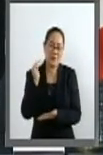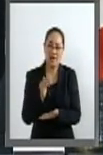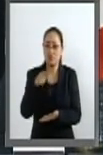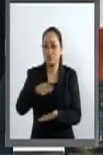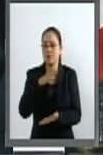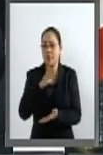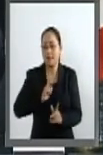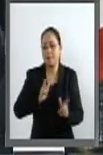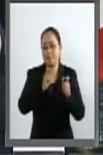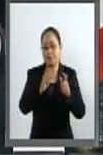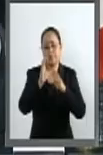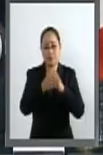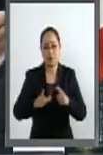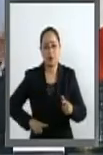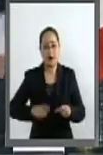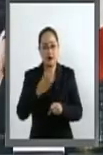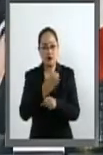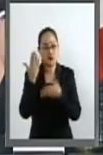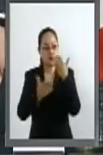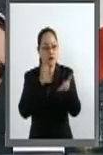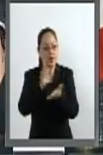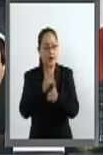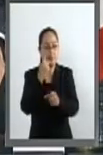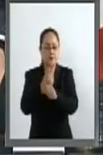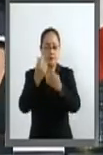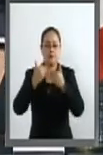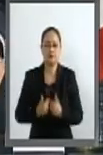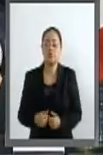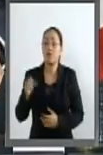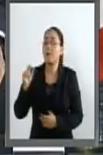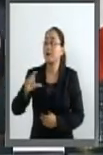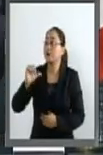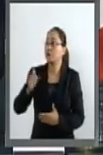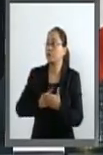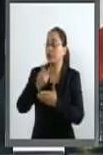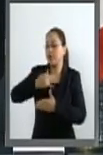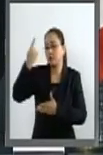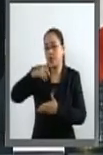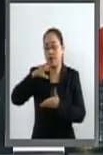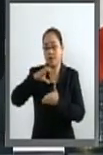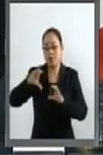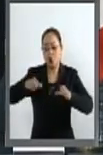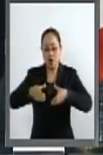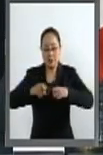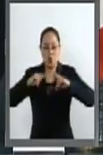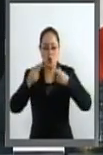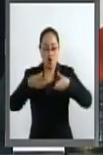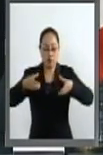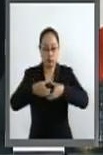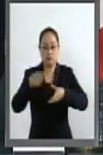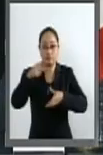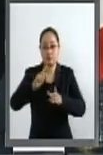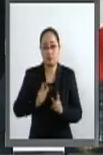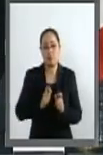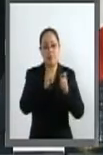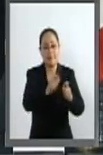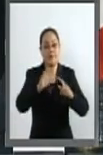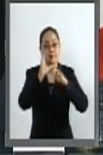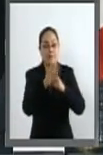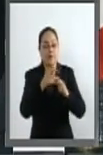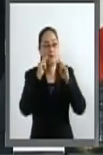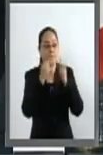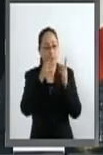las Comisiones Unidas de Gobernación y Estudios Legislativos, primera. El que reforma la Ley Orgánica del Congreso General, se turna a las Comisiones Unidas de Reglamentos